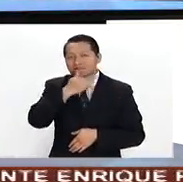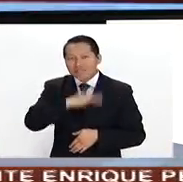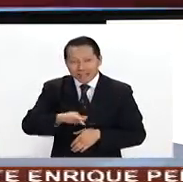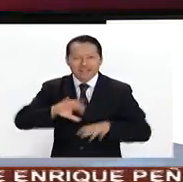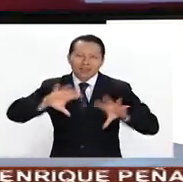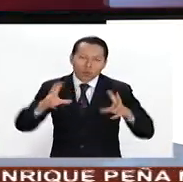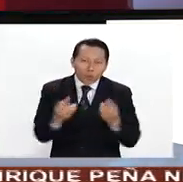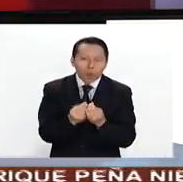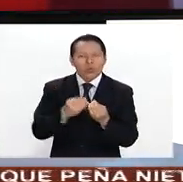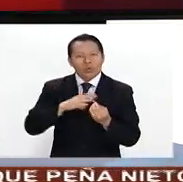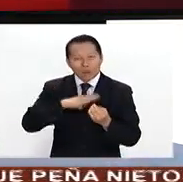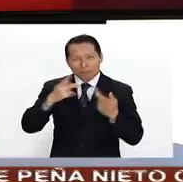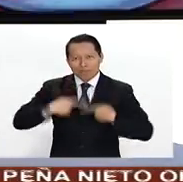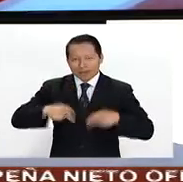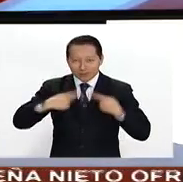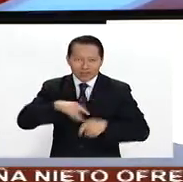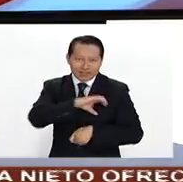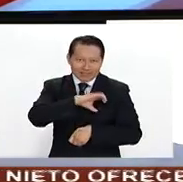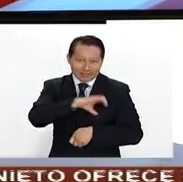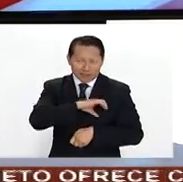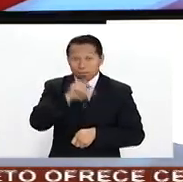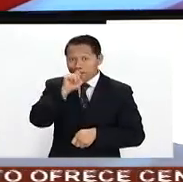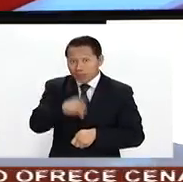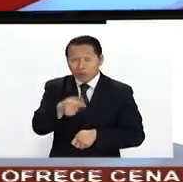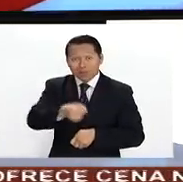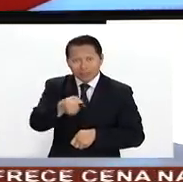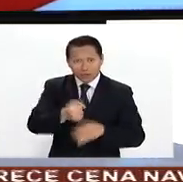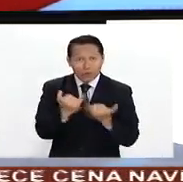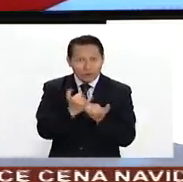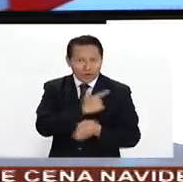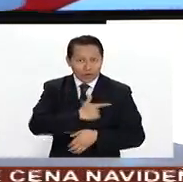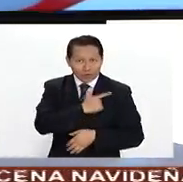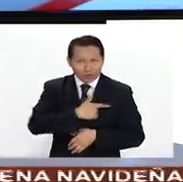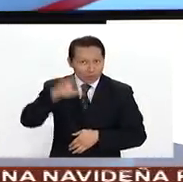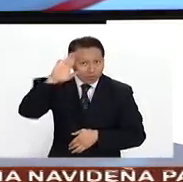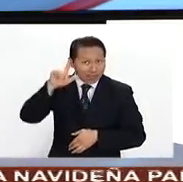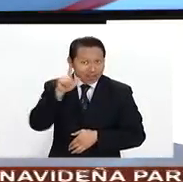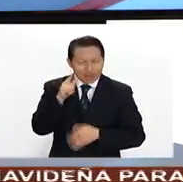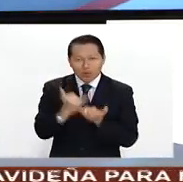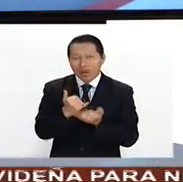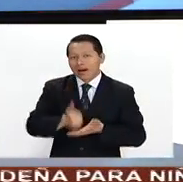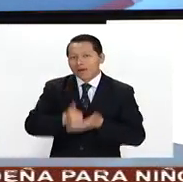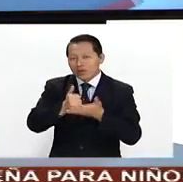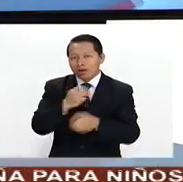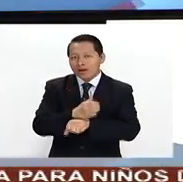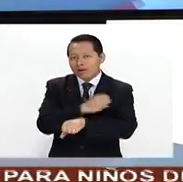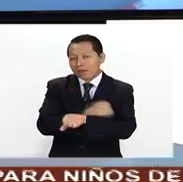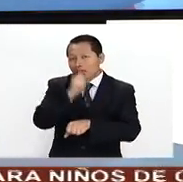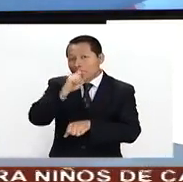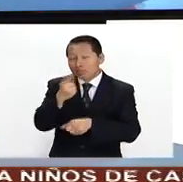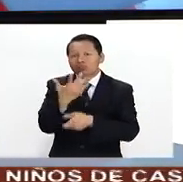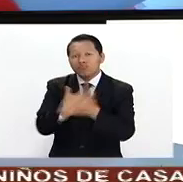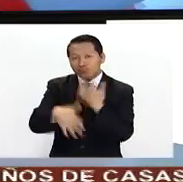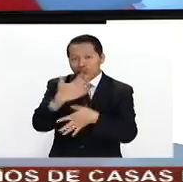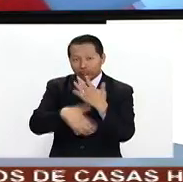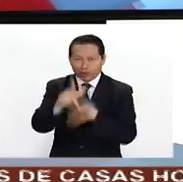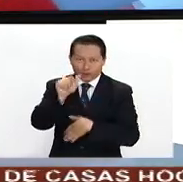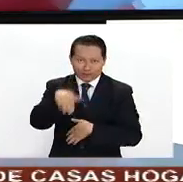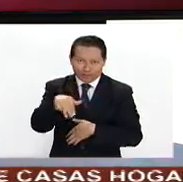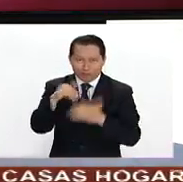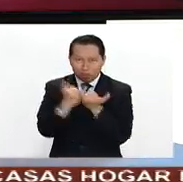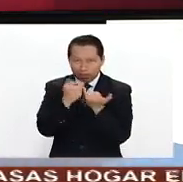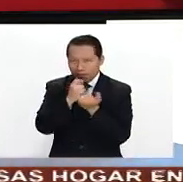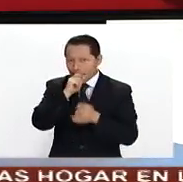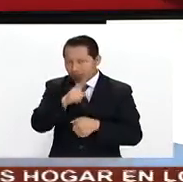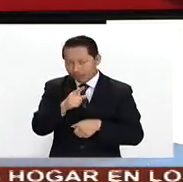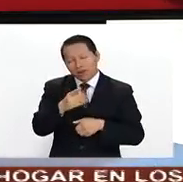compañía de todos sus seres queridos. Saludo con mucho gusto a Miguel González, quien nos va a estar acompañando a través del lenguaje de señas, y le doy la bienvenida a